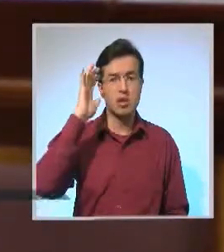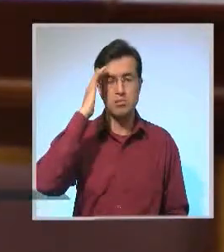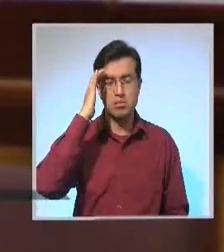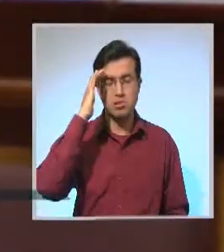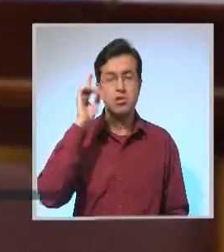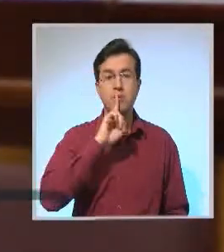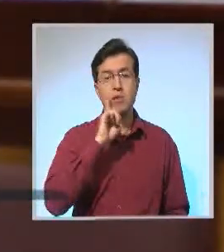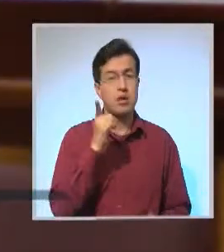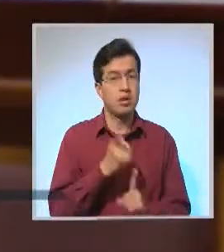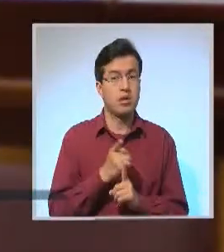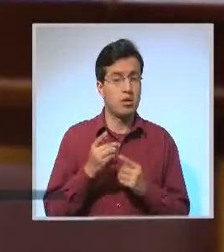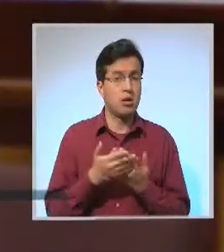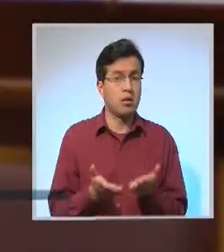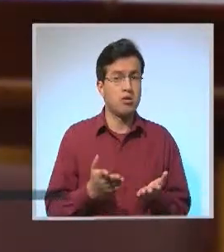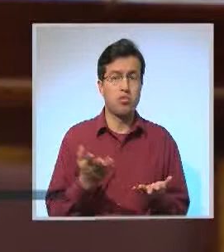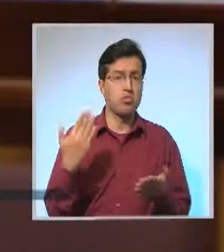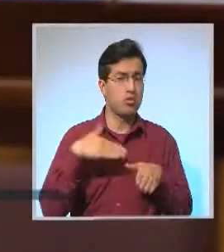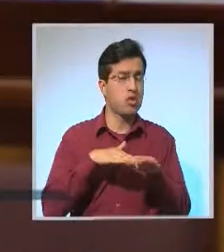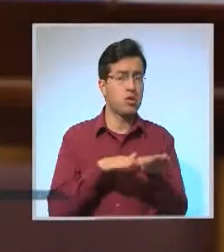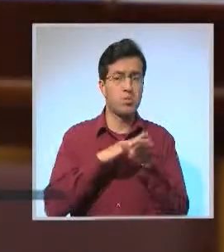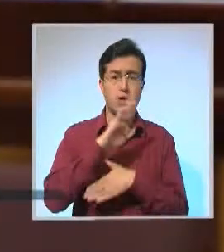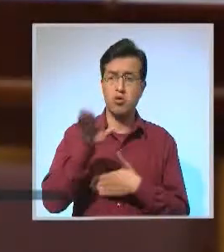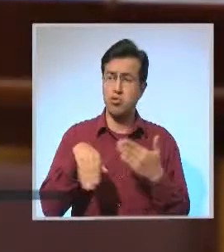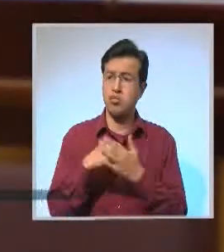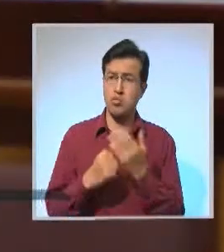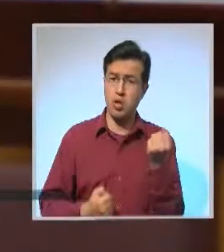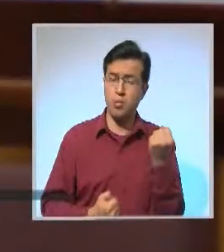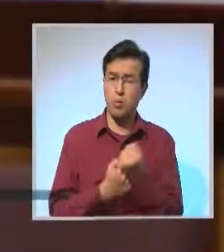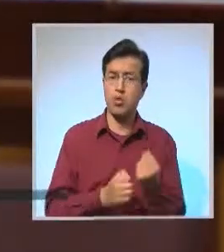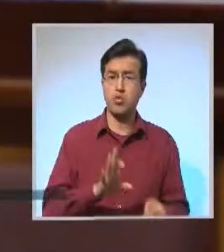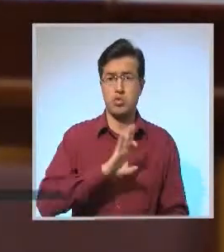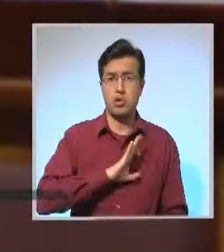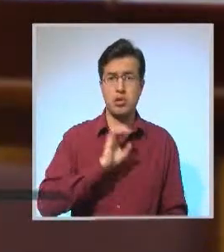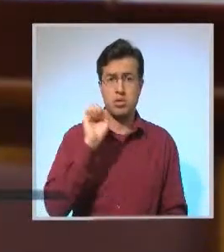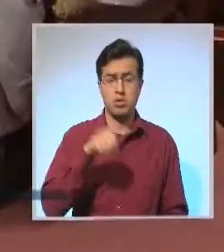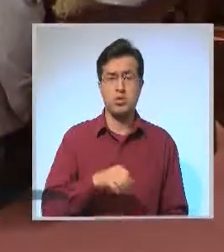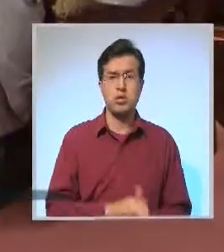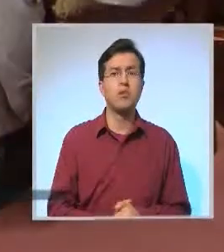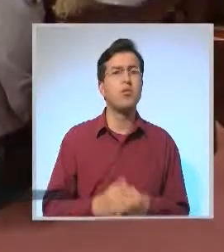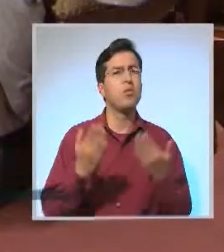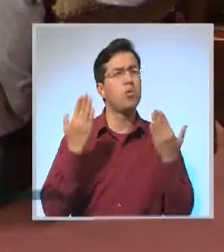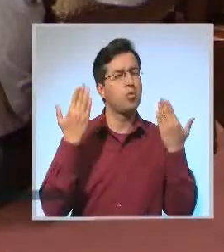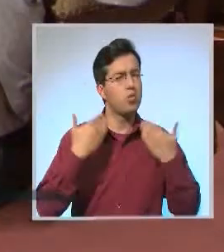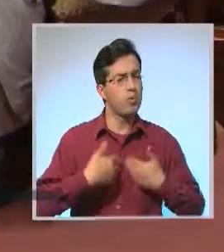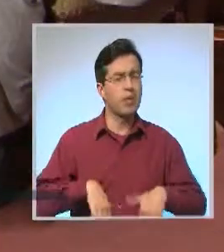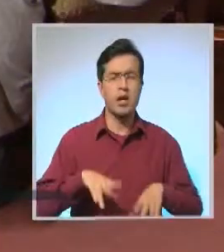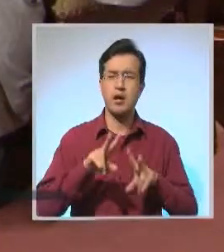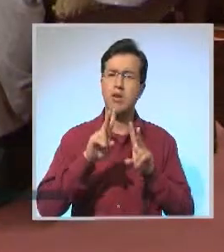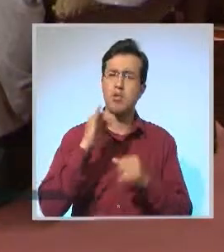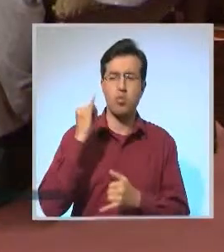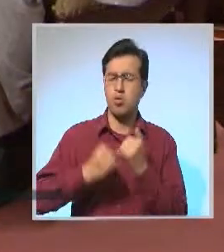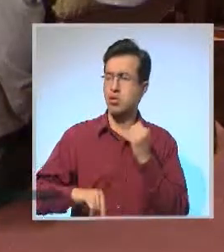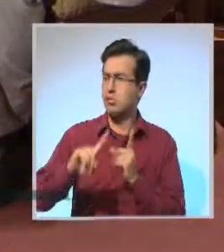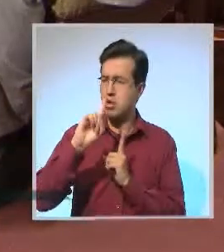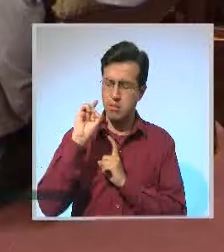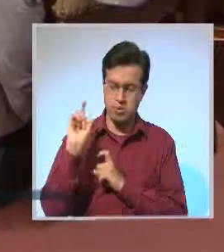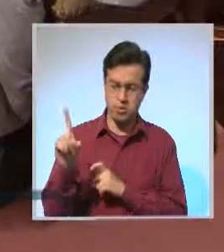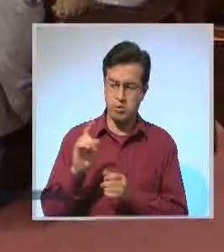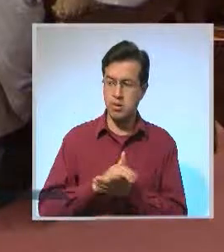por cierto tienen todo el respaldo jurídico y técnico para ir cerrando este tema asambleísta y